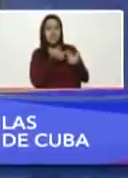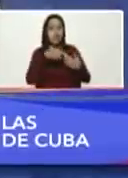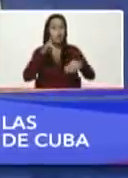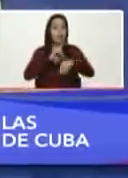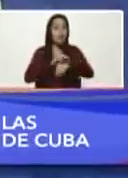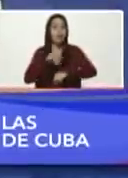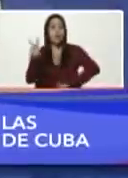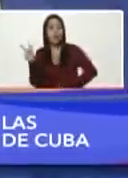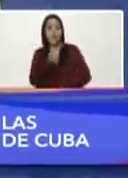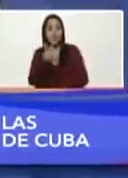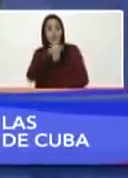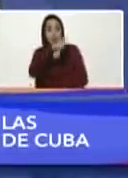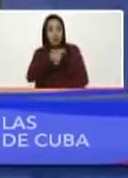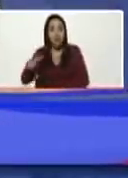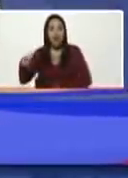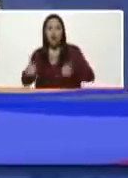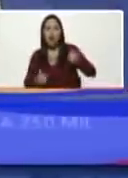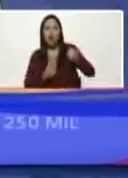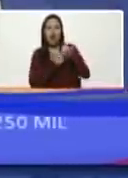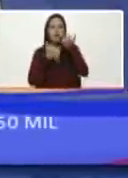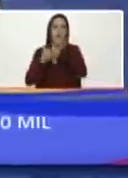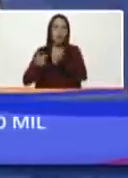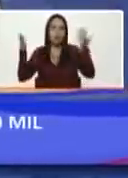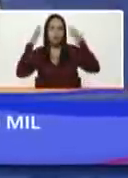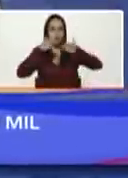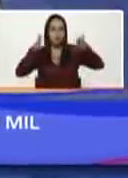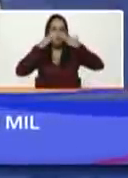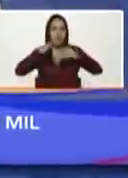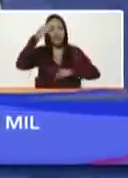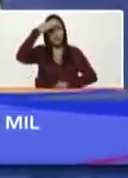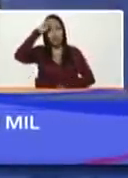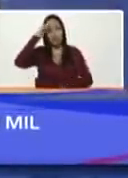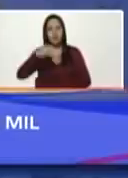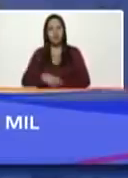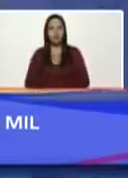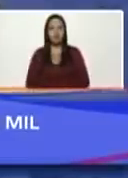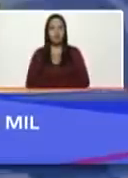y las venezolanas con apoyo y asesoría de Cuba.